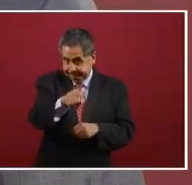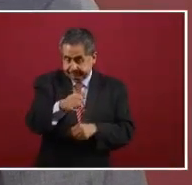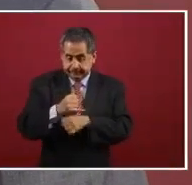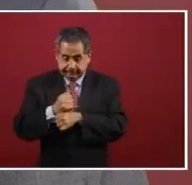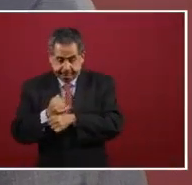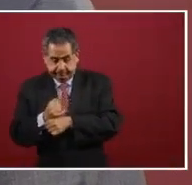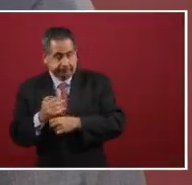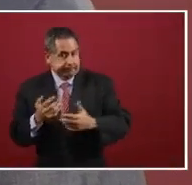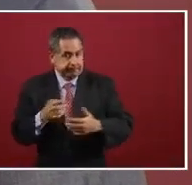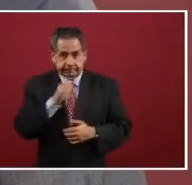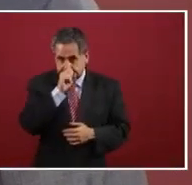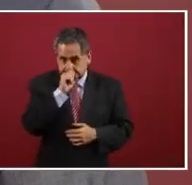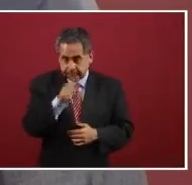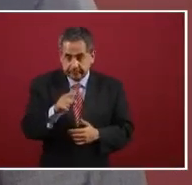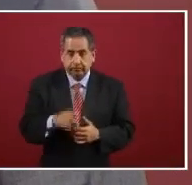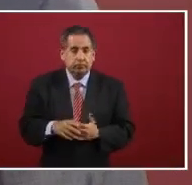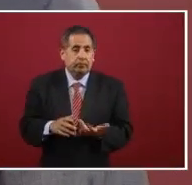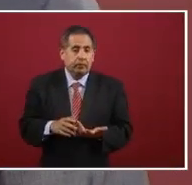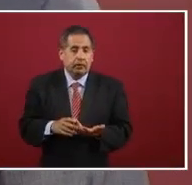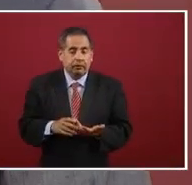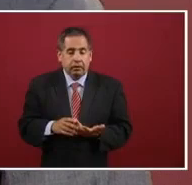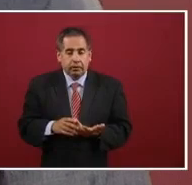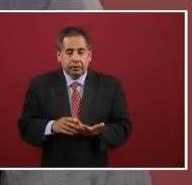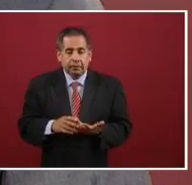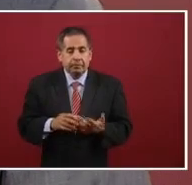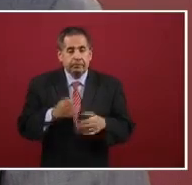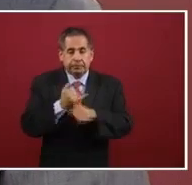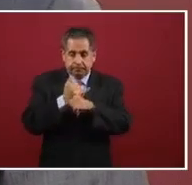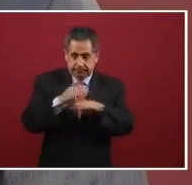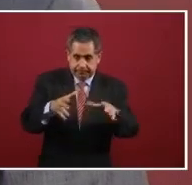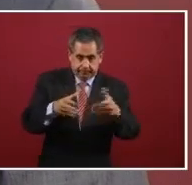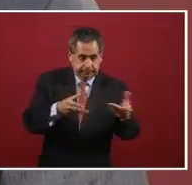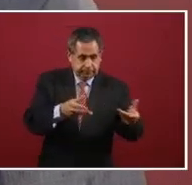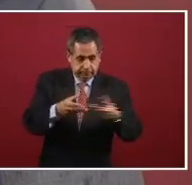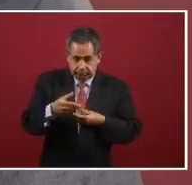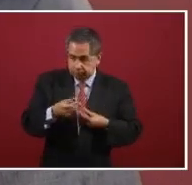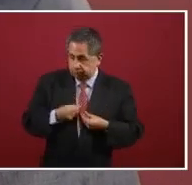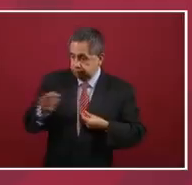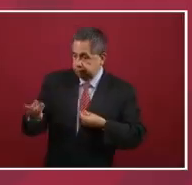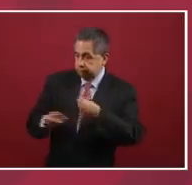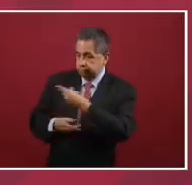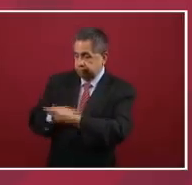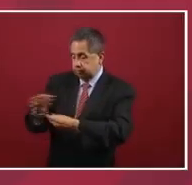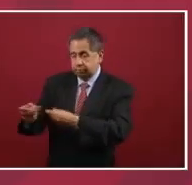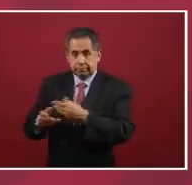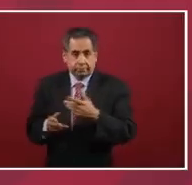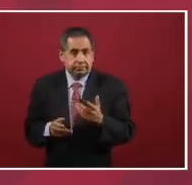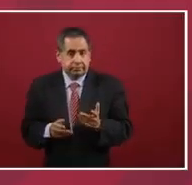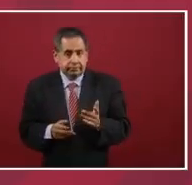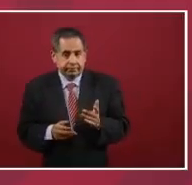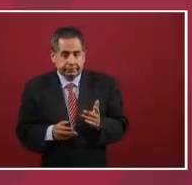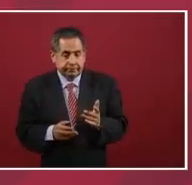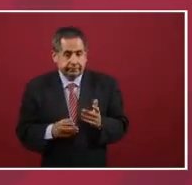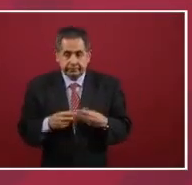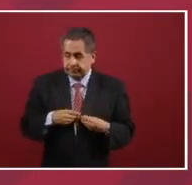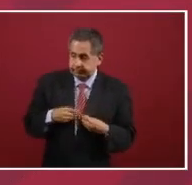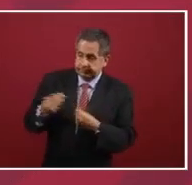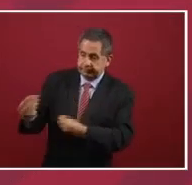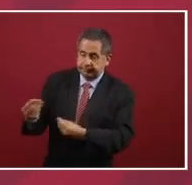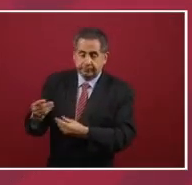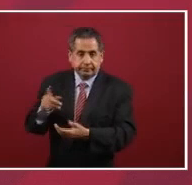y todos los informes que tienen que ver